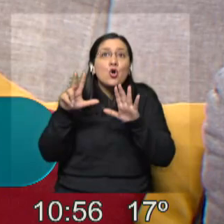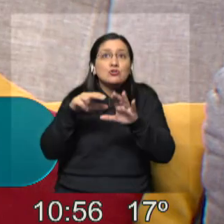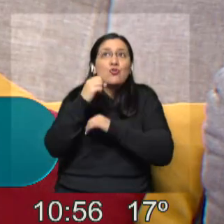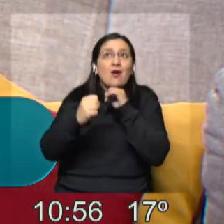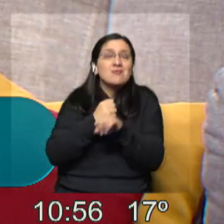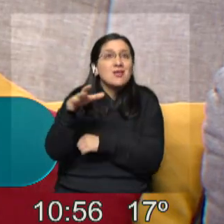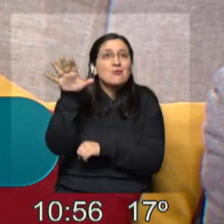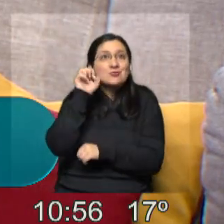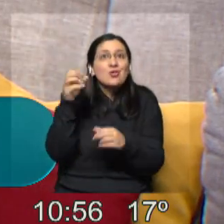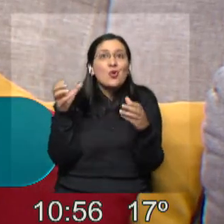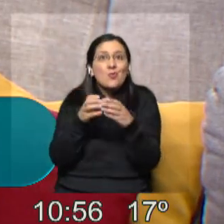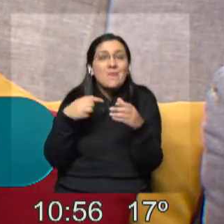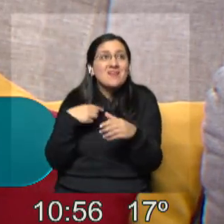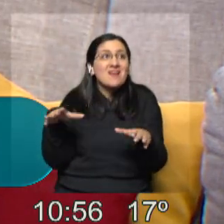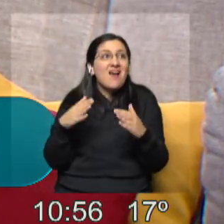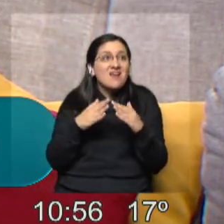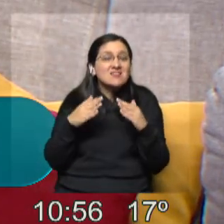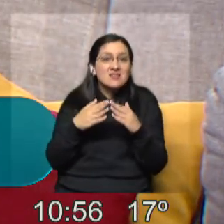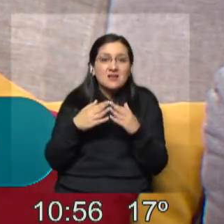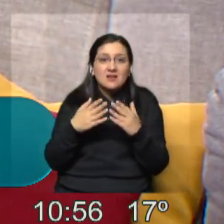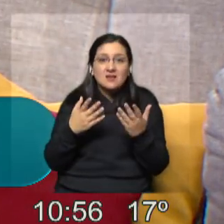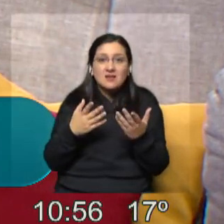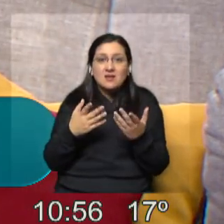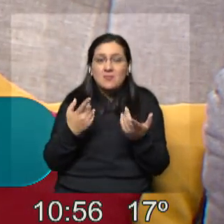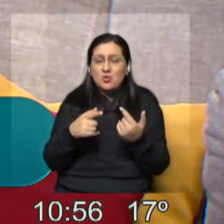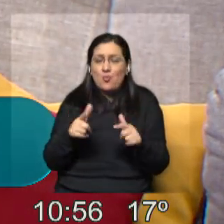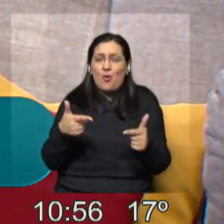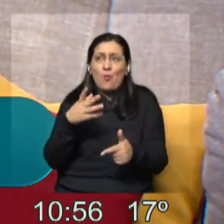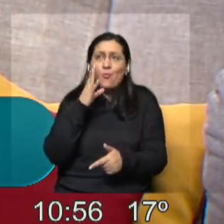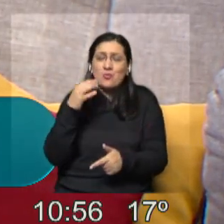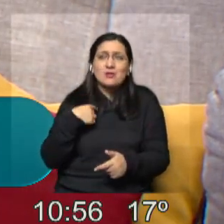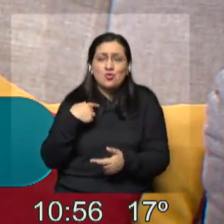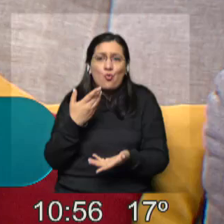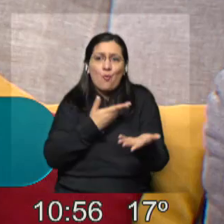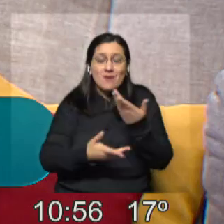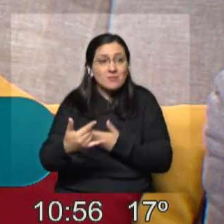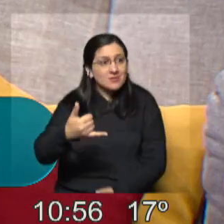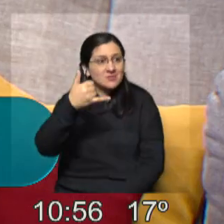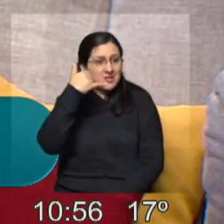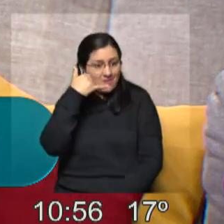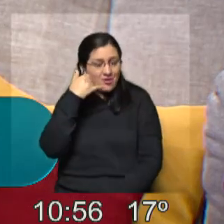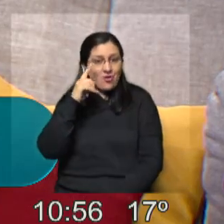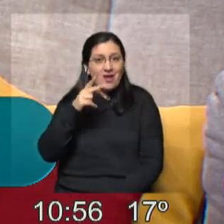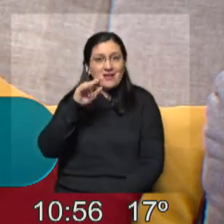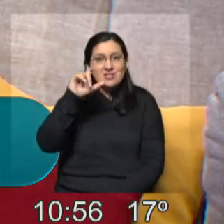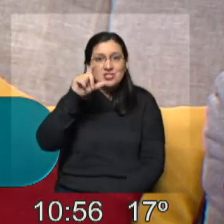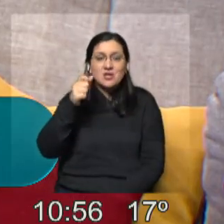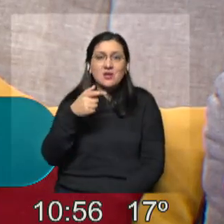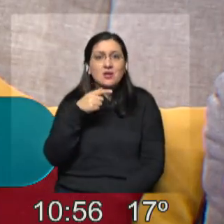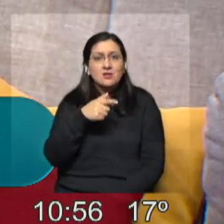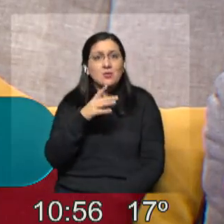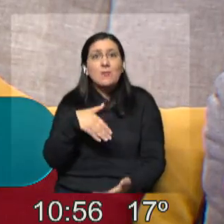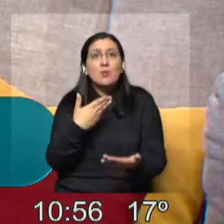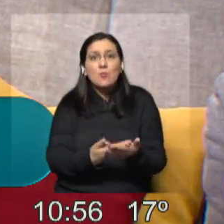Trotsky en mi casa, nunca, porque pues cuál es el tipo de chance de que eso suceda. Y cuando me llama Guille y me dice, che, tengo